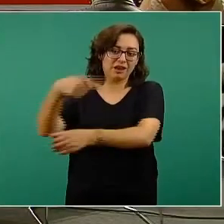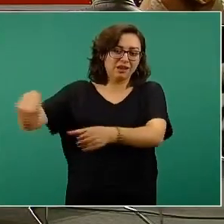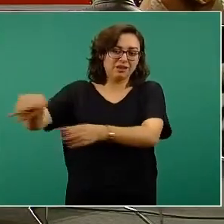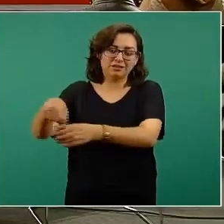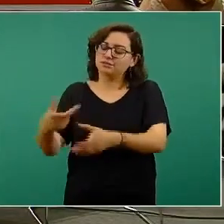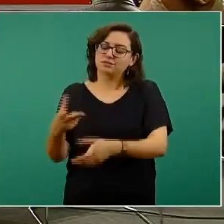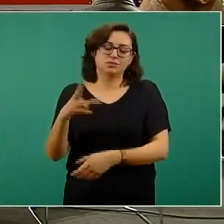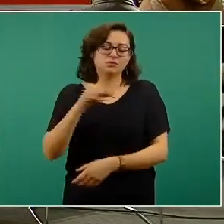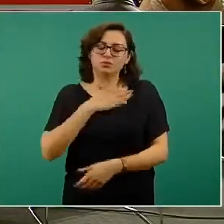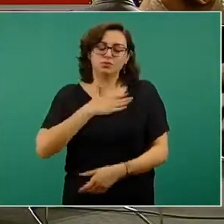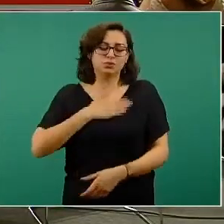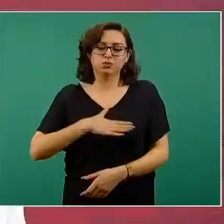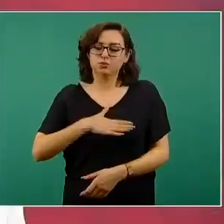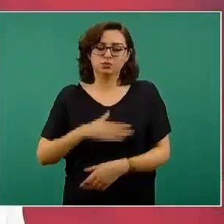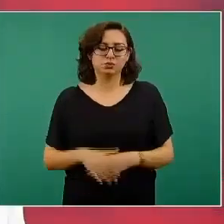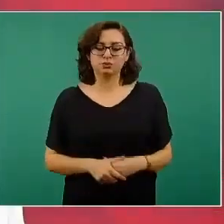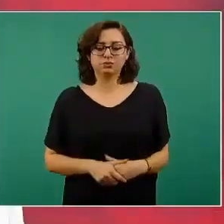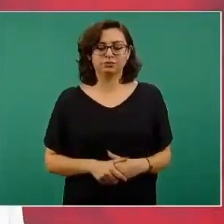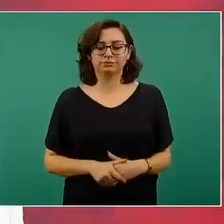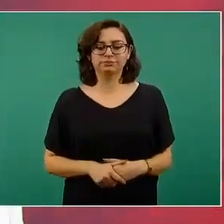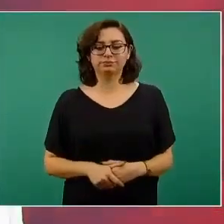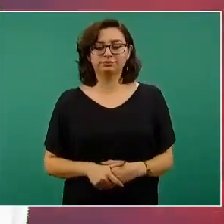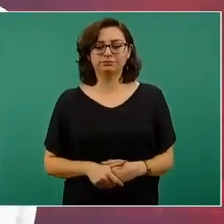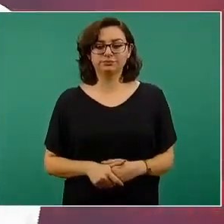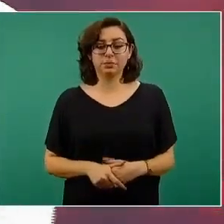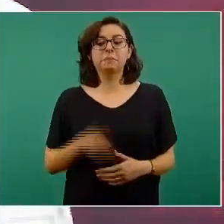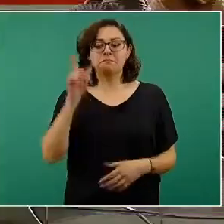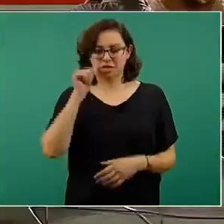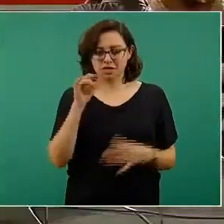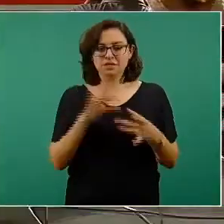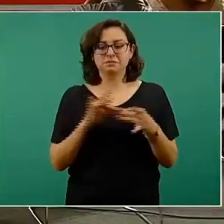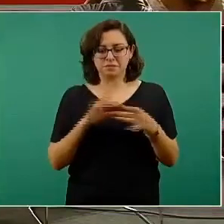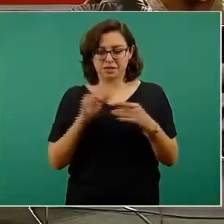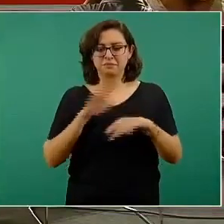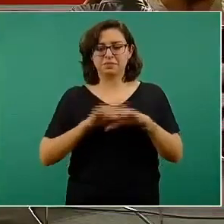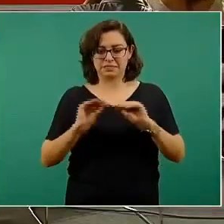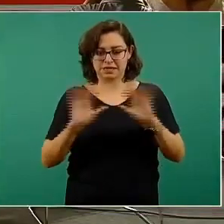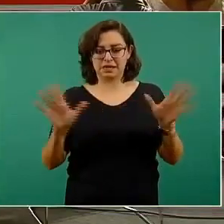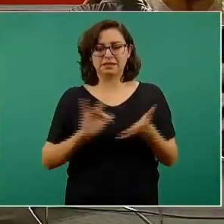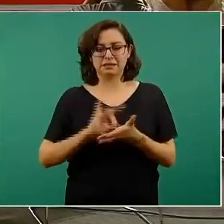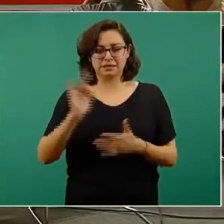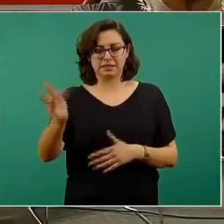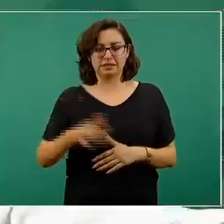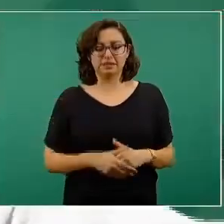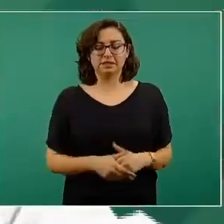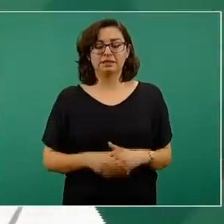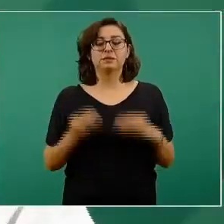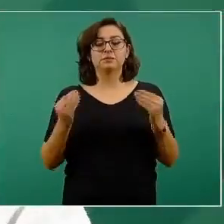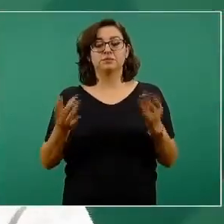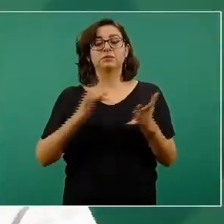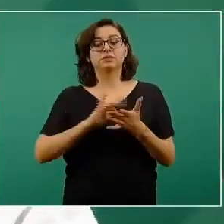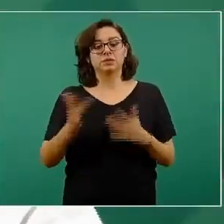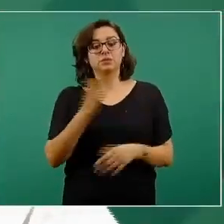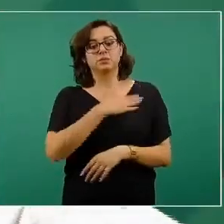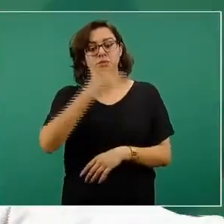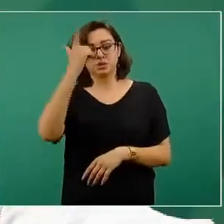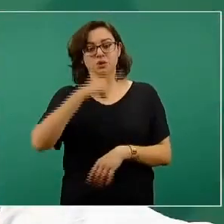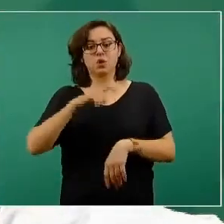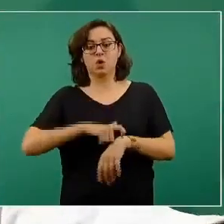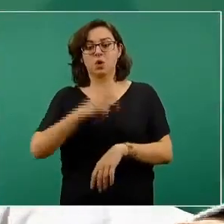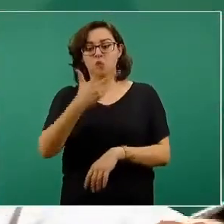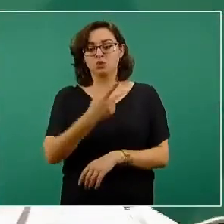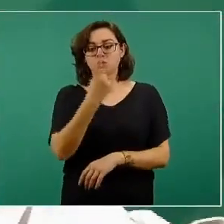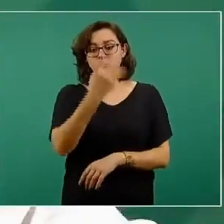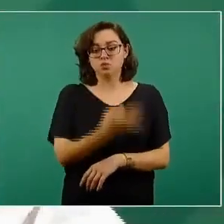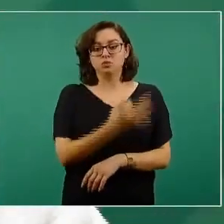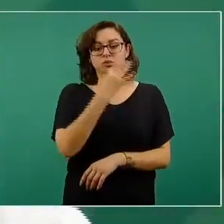no lo consideramos tan apropiado. Pero mañana lo comentamos. Gracias por platicarlo. Muchas gracias, muy buenas noches.